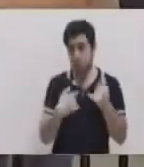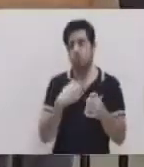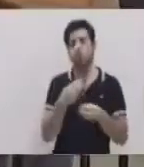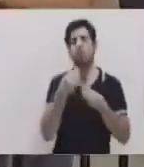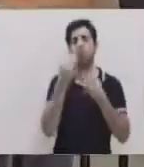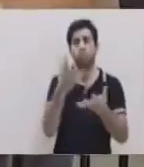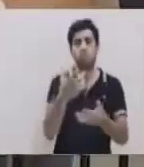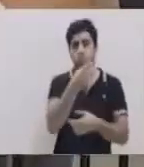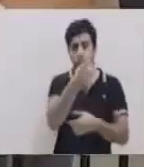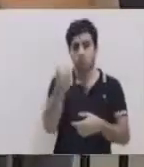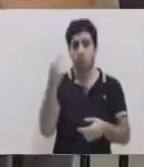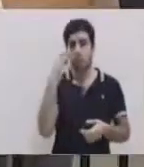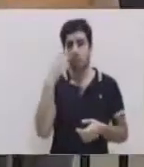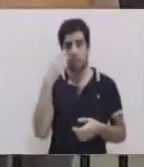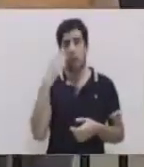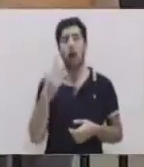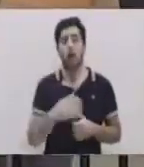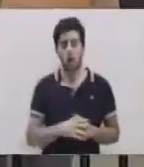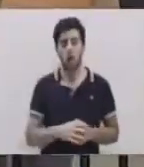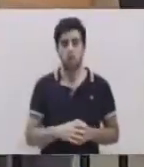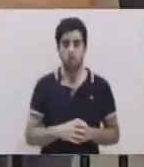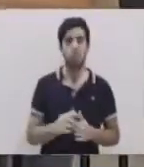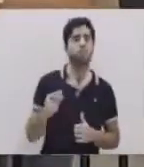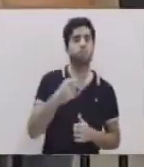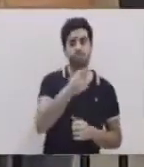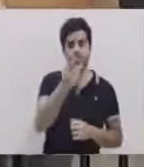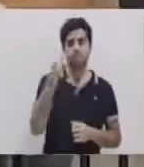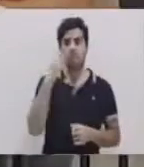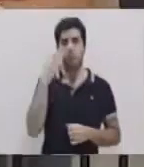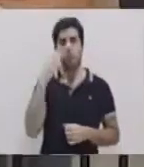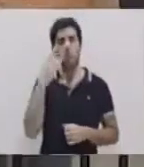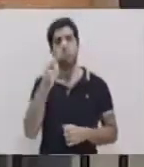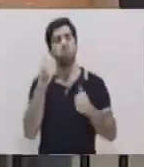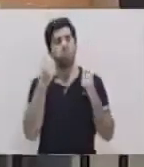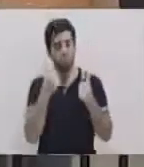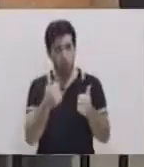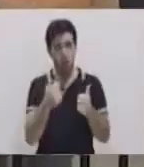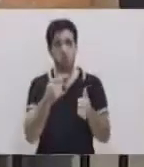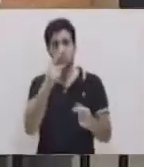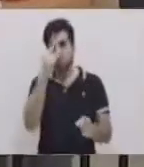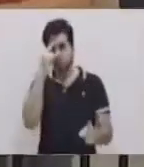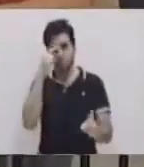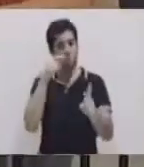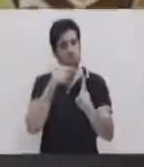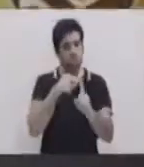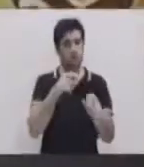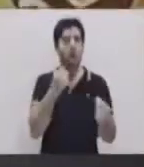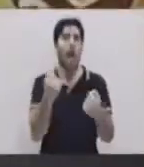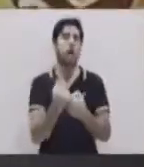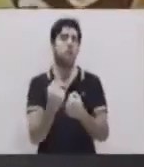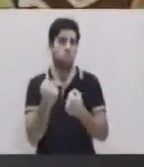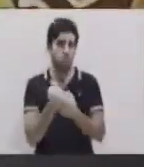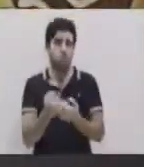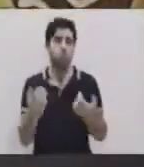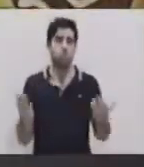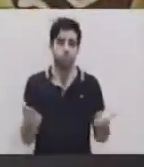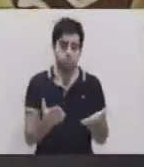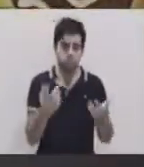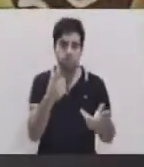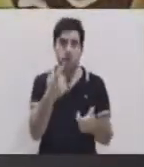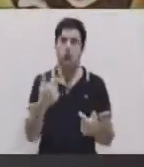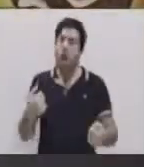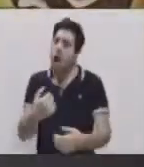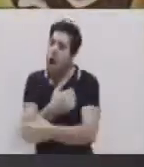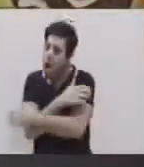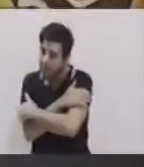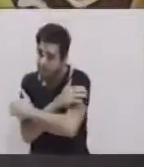daría a los padres es: seamos papás que sanan, seamos papás intencionales, papás que con un abrazo vamos a